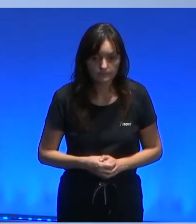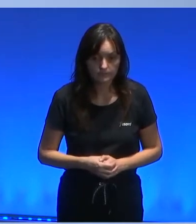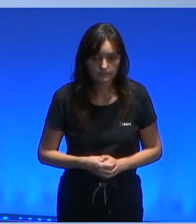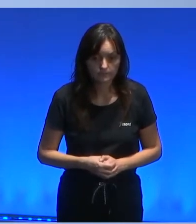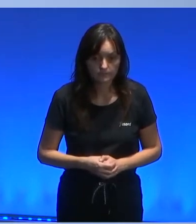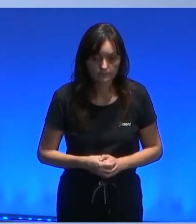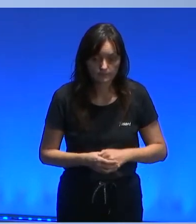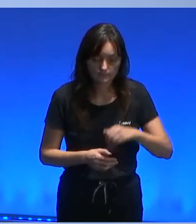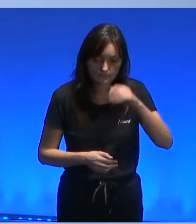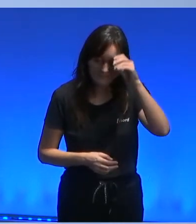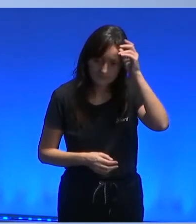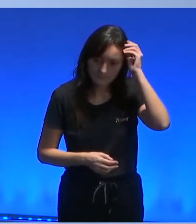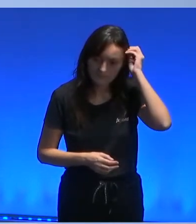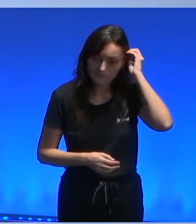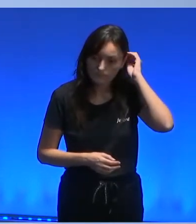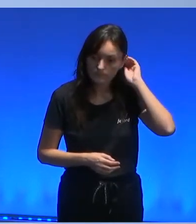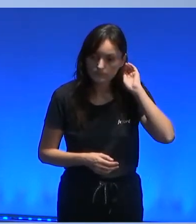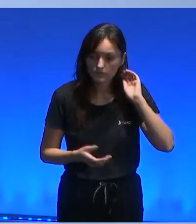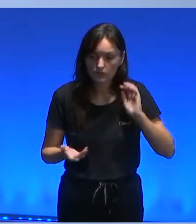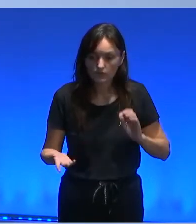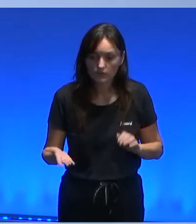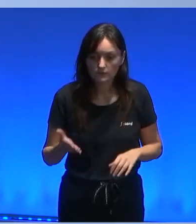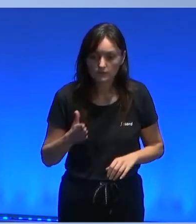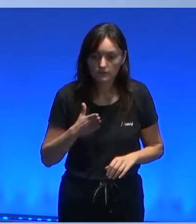Por esto, nuestro proyecto,